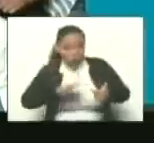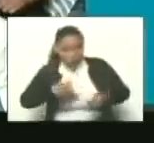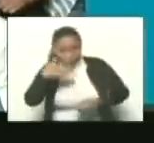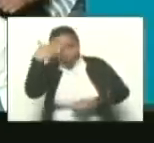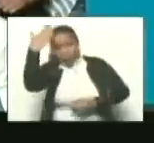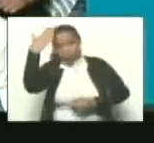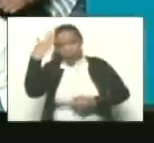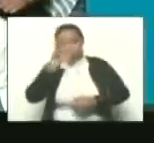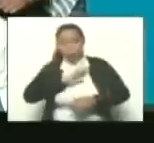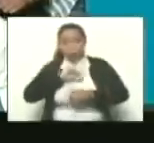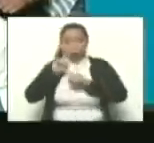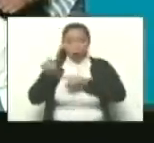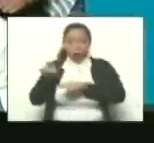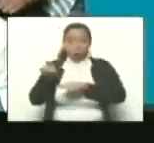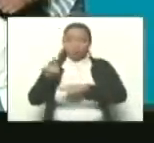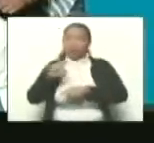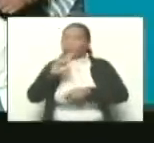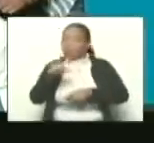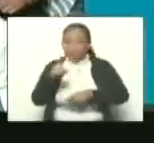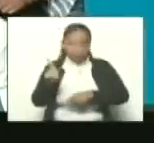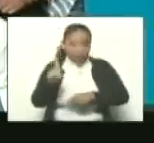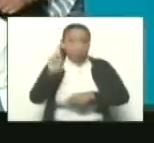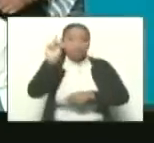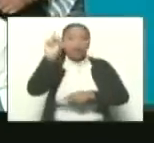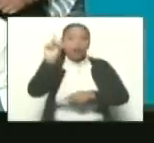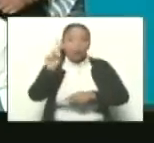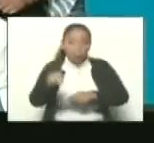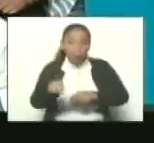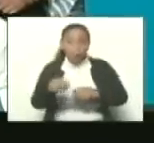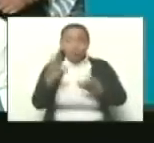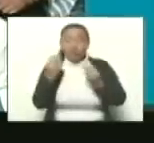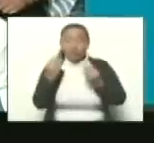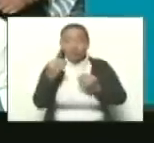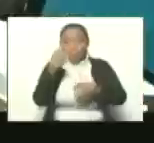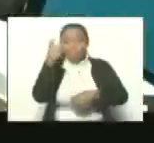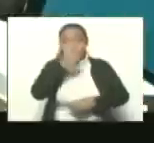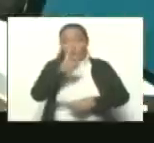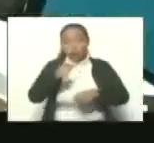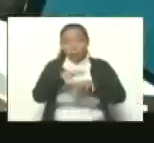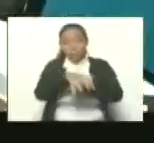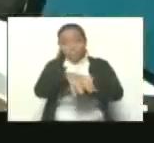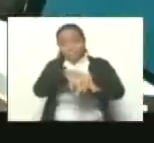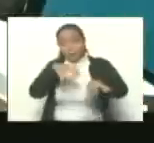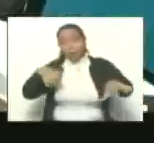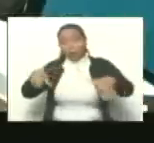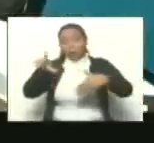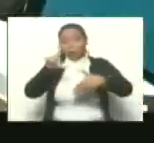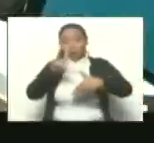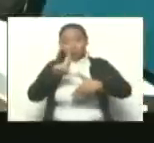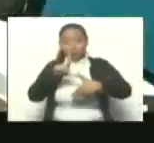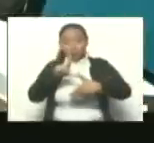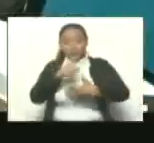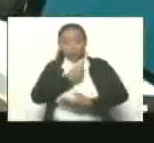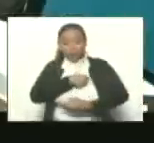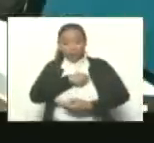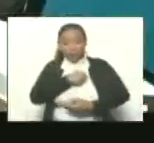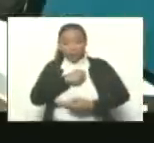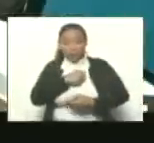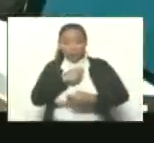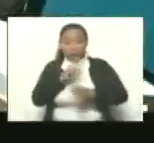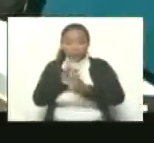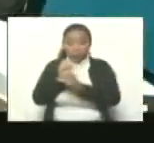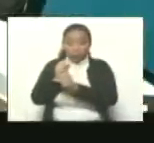e islámicos, sino también a los millones de latinoamericanos y de habla hispana descendientes